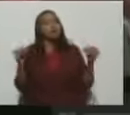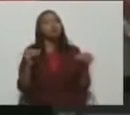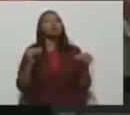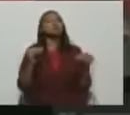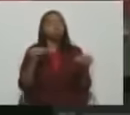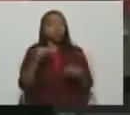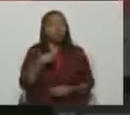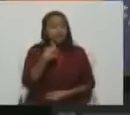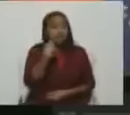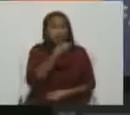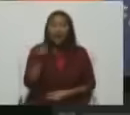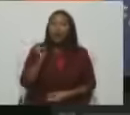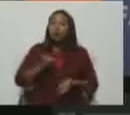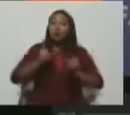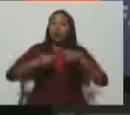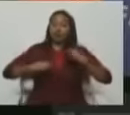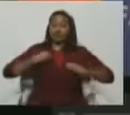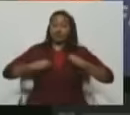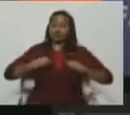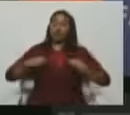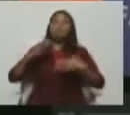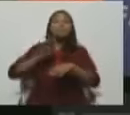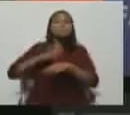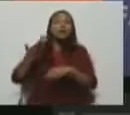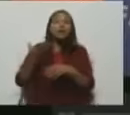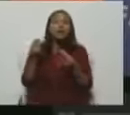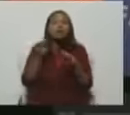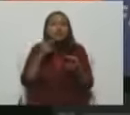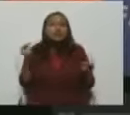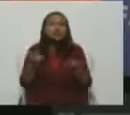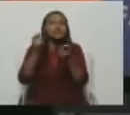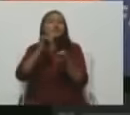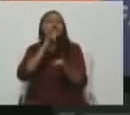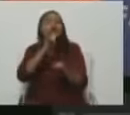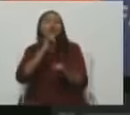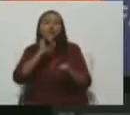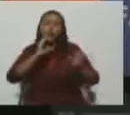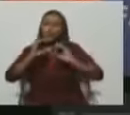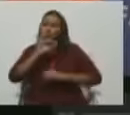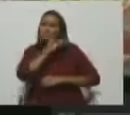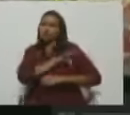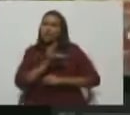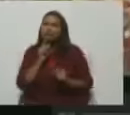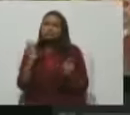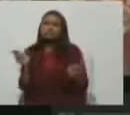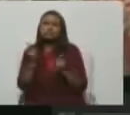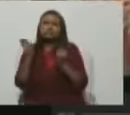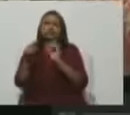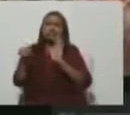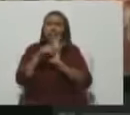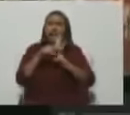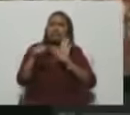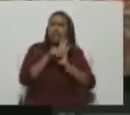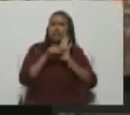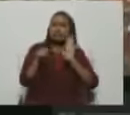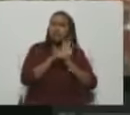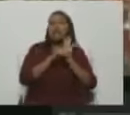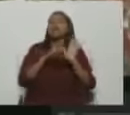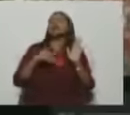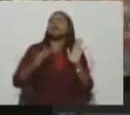preocupaciones por todas esas agresiones, sobre todo mediáticas, que se pretenden levantar como una